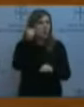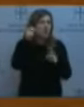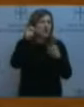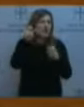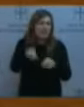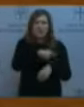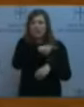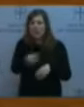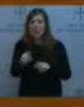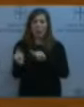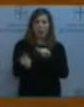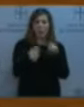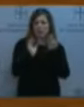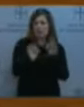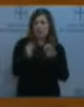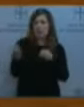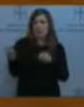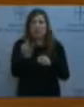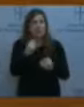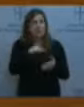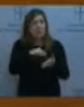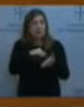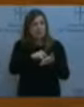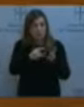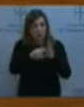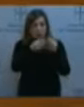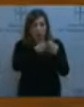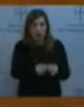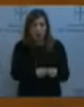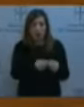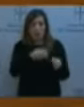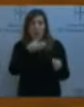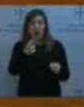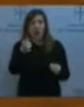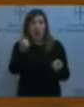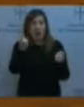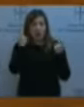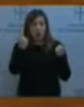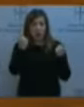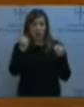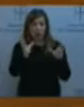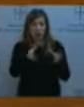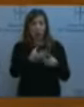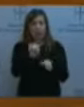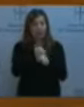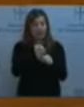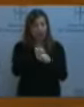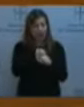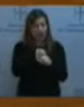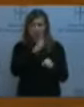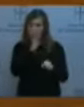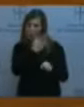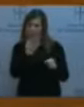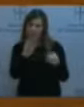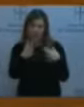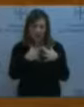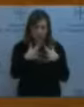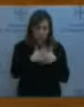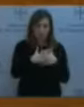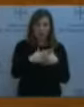hacer planes que impliquen que el alumnado trabaja con estructuras y con planes de